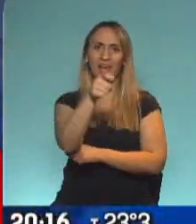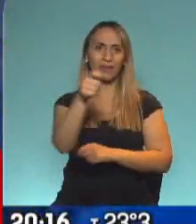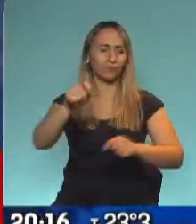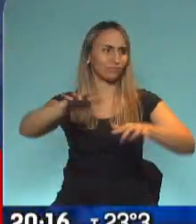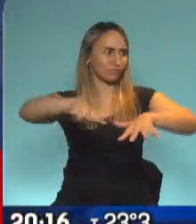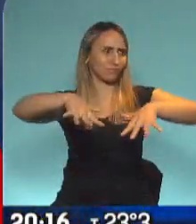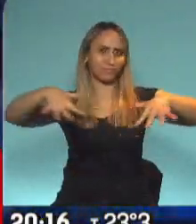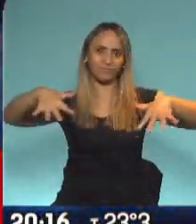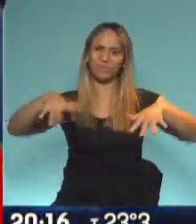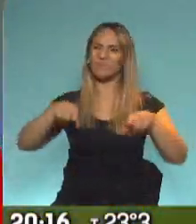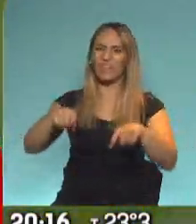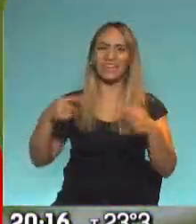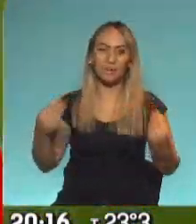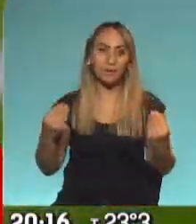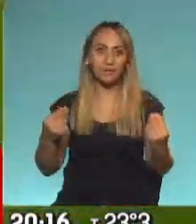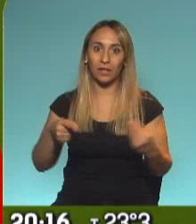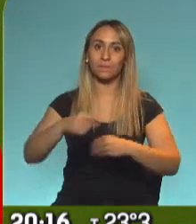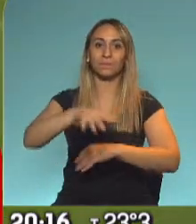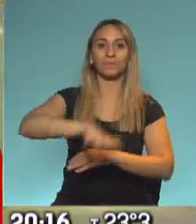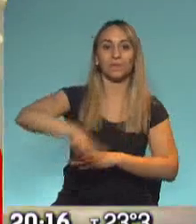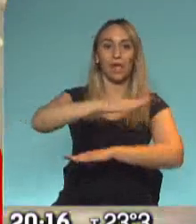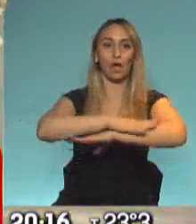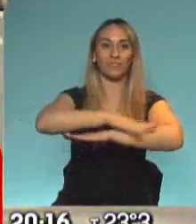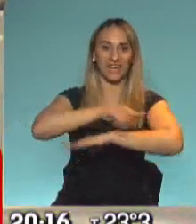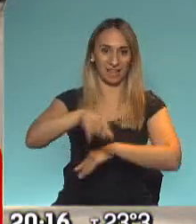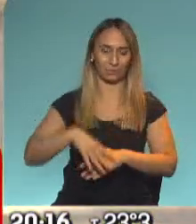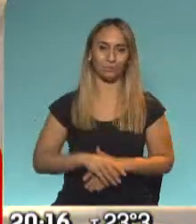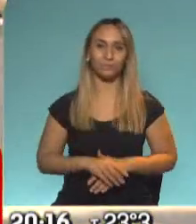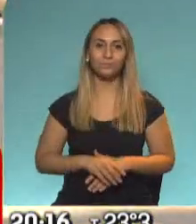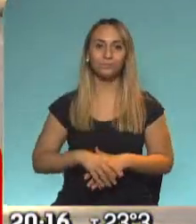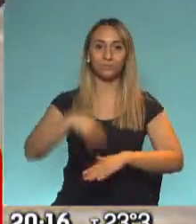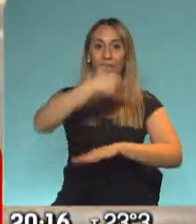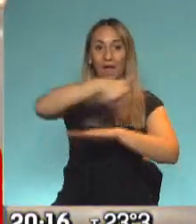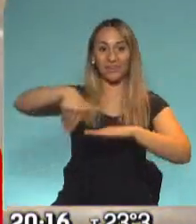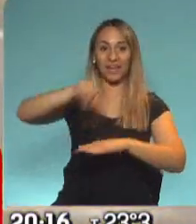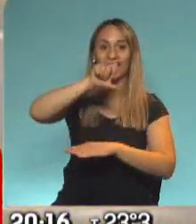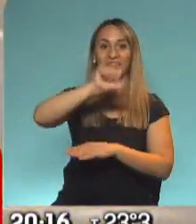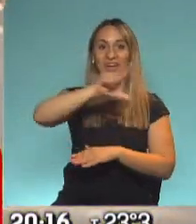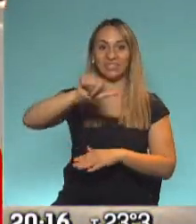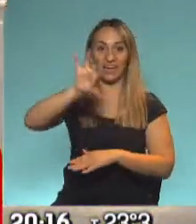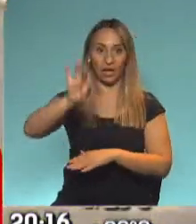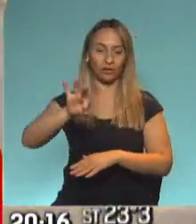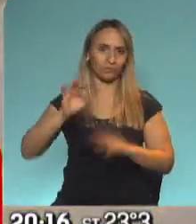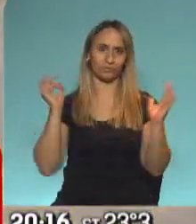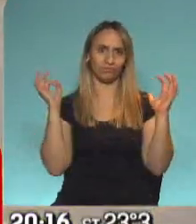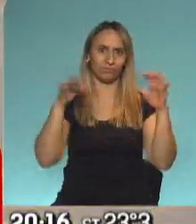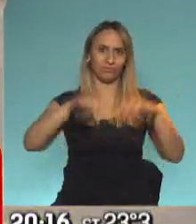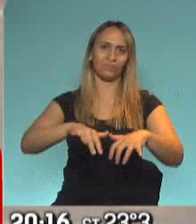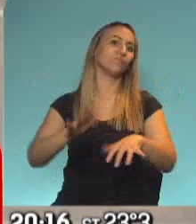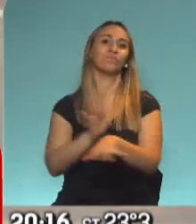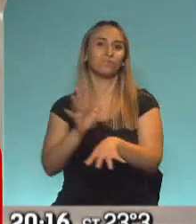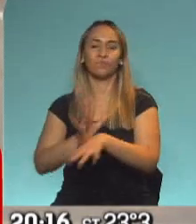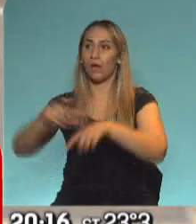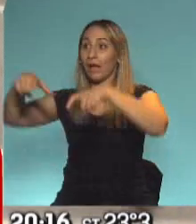lo que pasó allí en Avellaneda. La avenida Callao se ha convertido en la popular del cilindro de